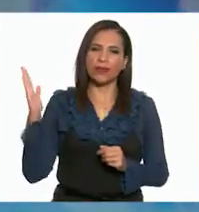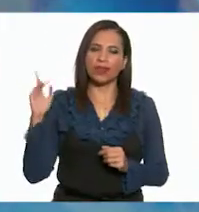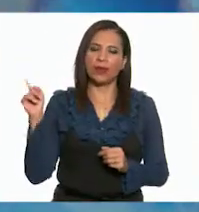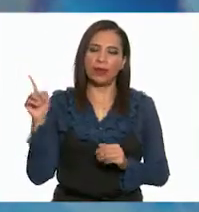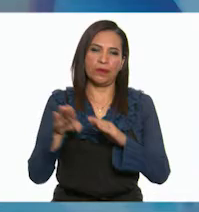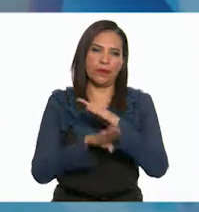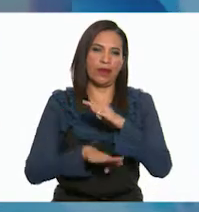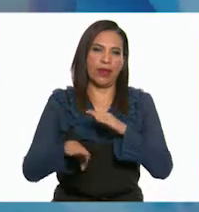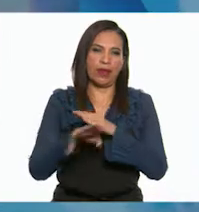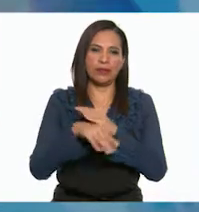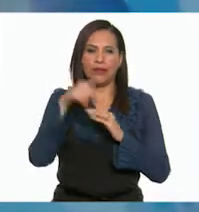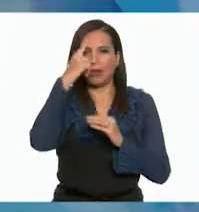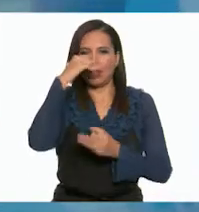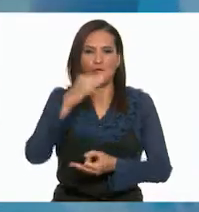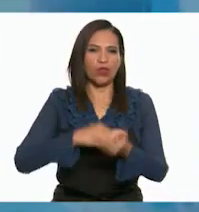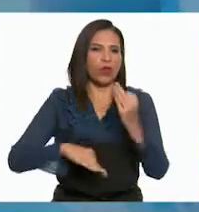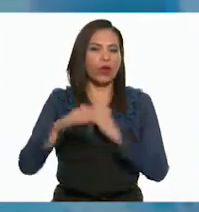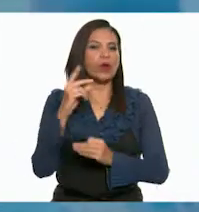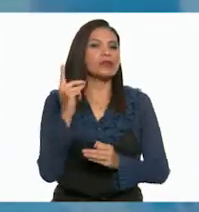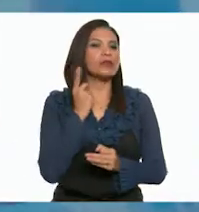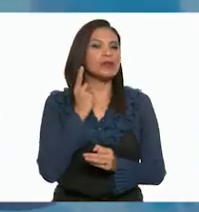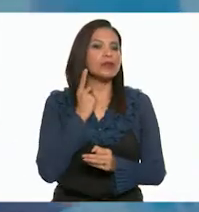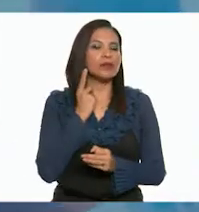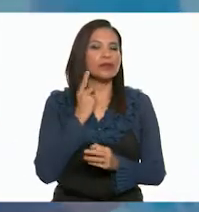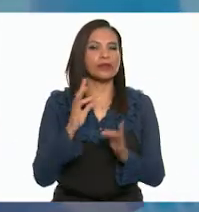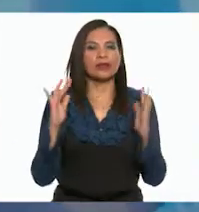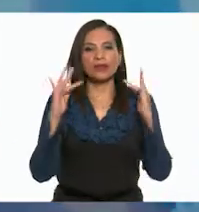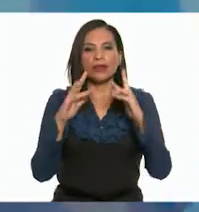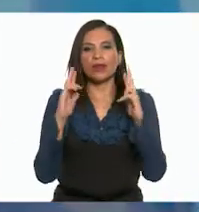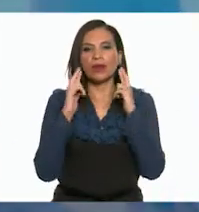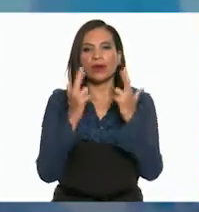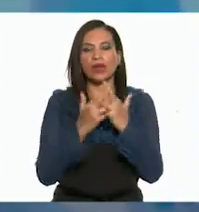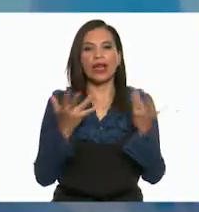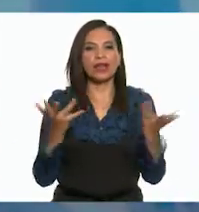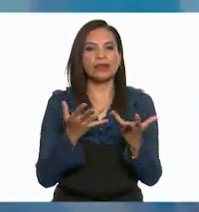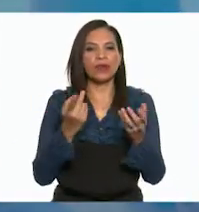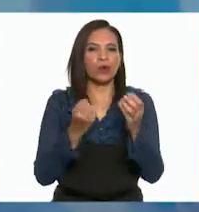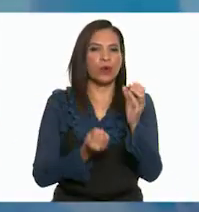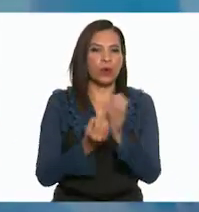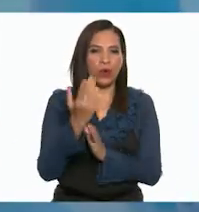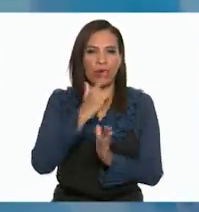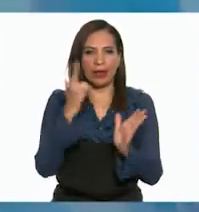la base para que todos los diputados reunidos elaboraran una